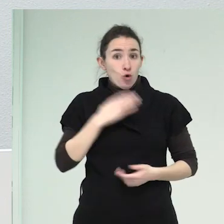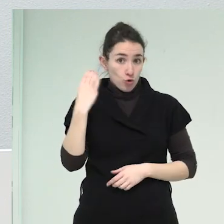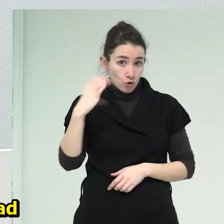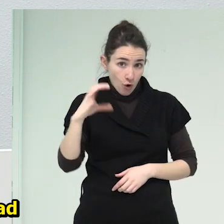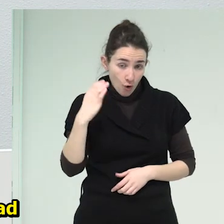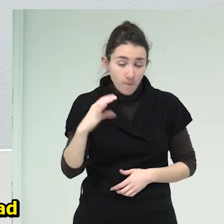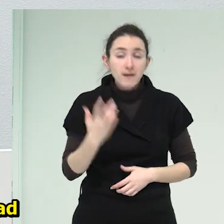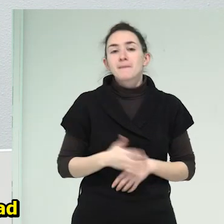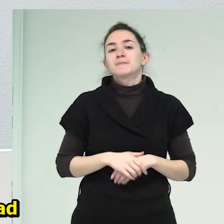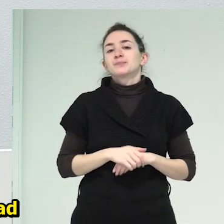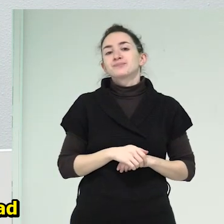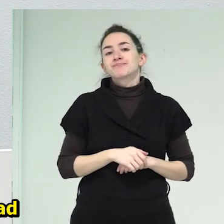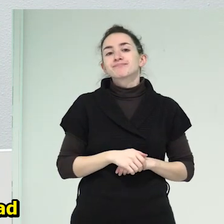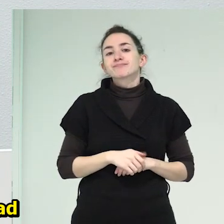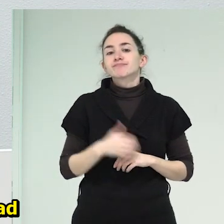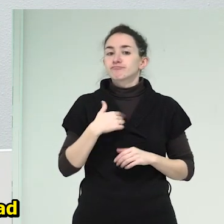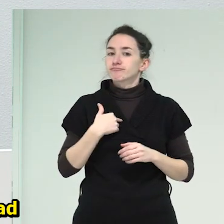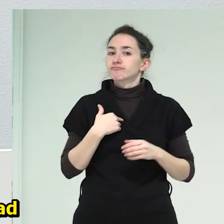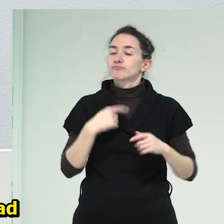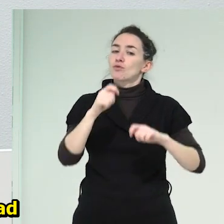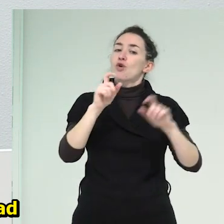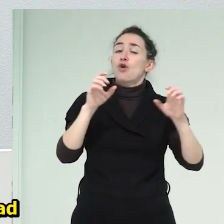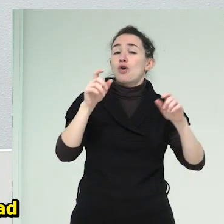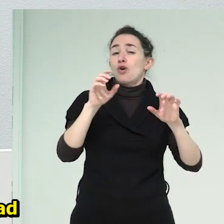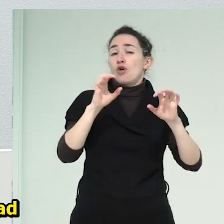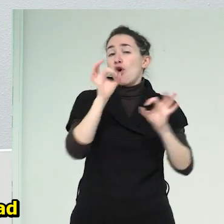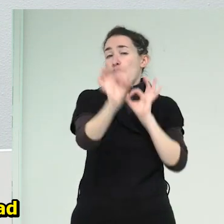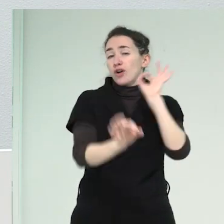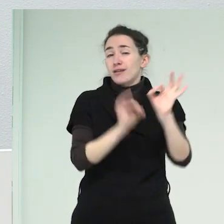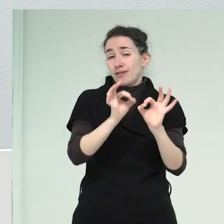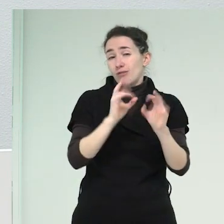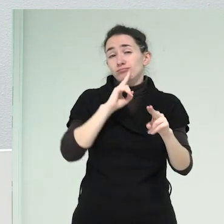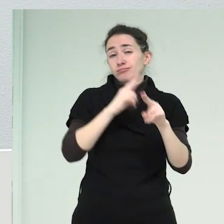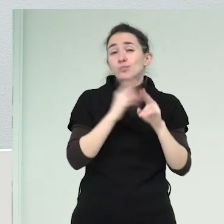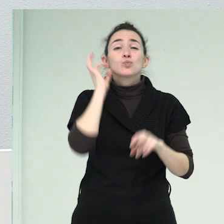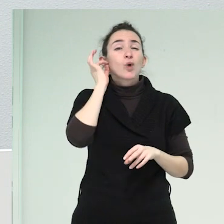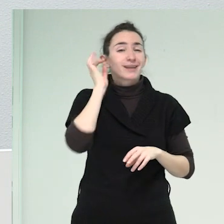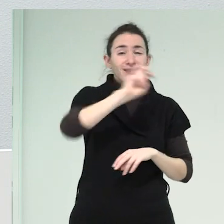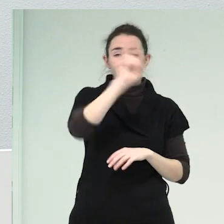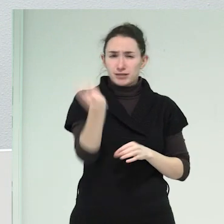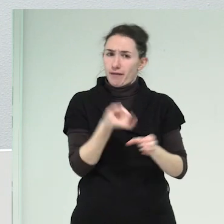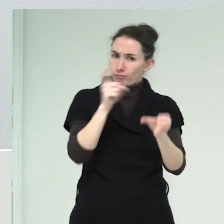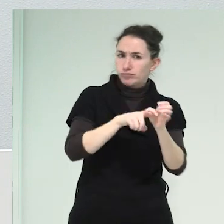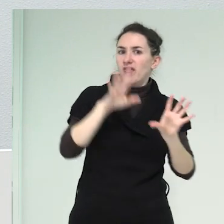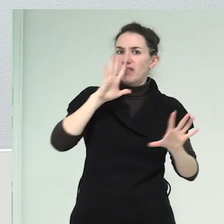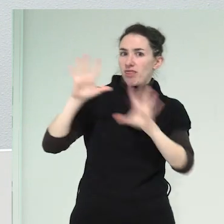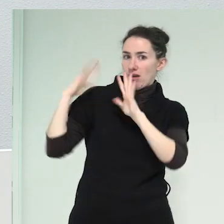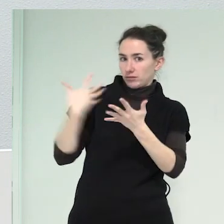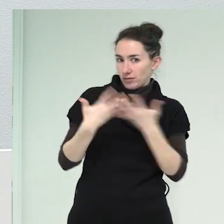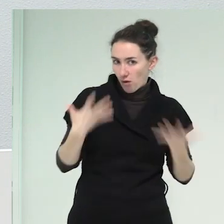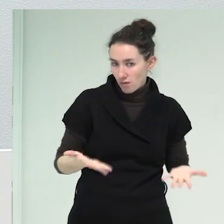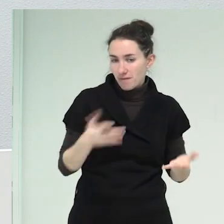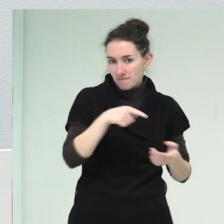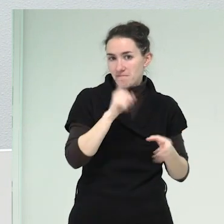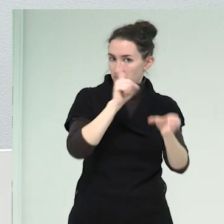Colombia, milito en una organización que se llama Mujeres en la Diversidad hace 10 años. Soy fundadora